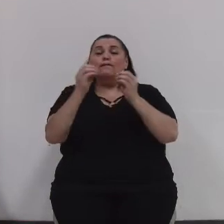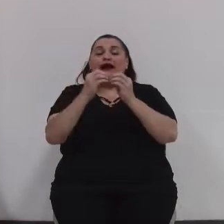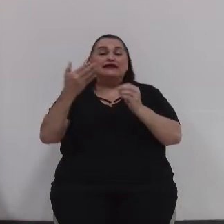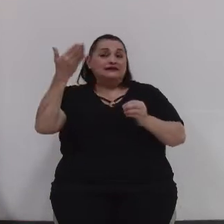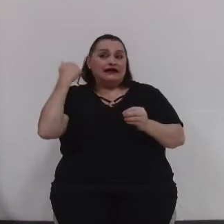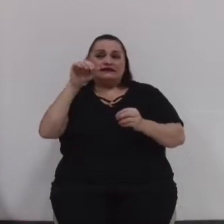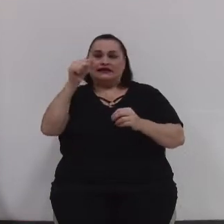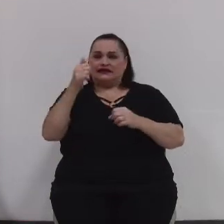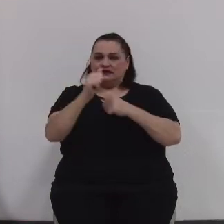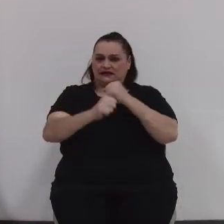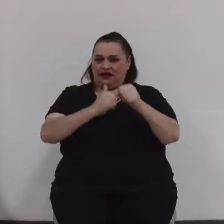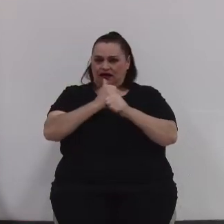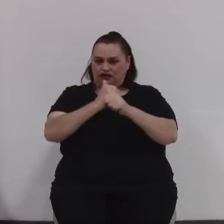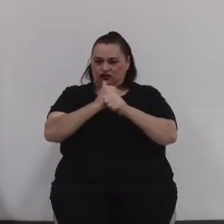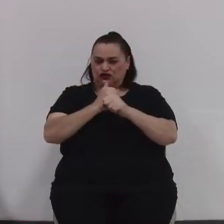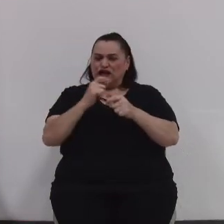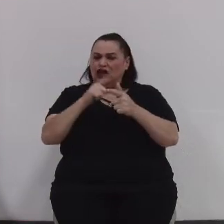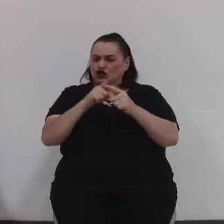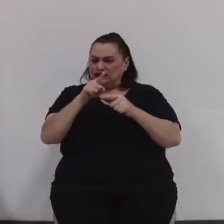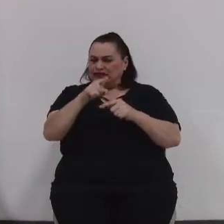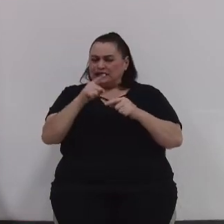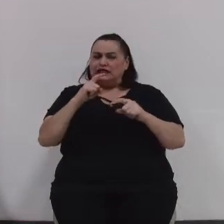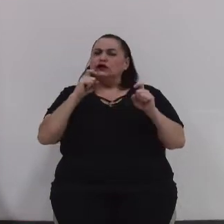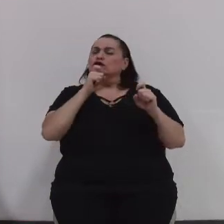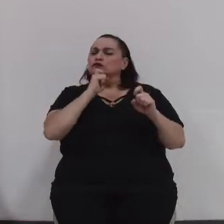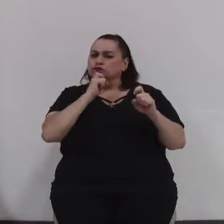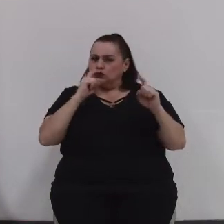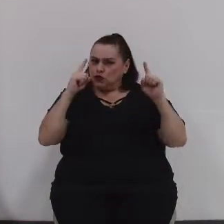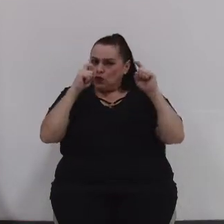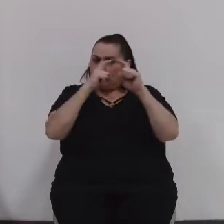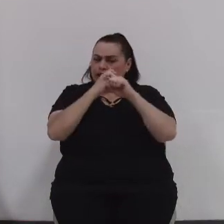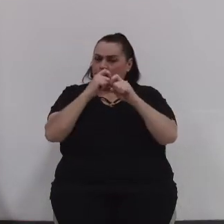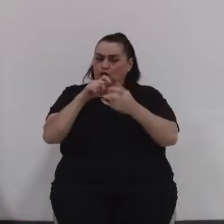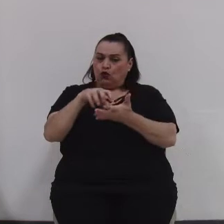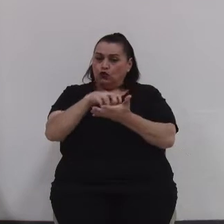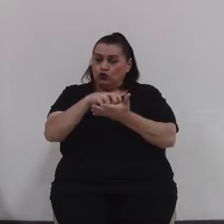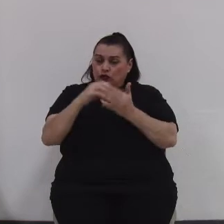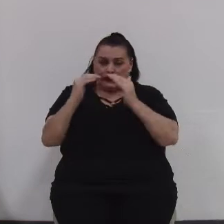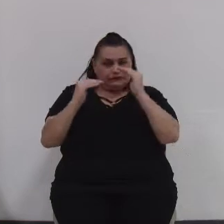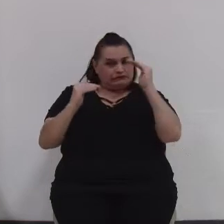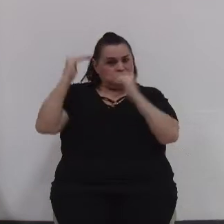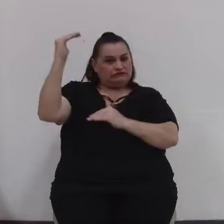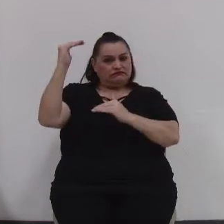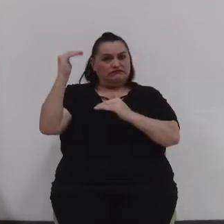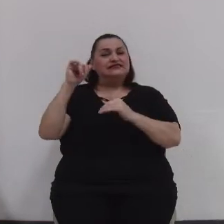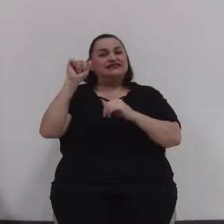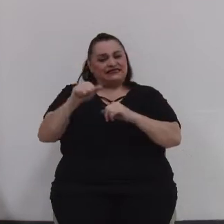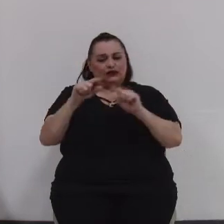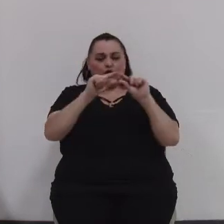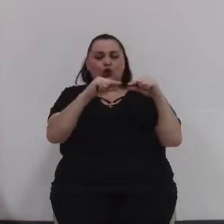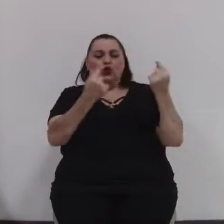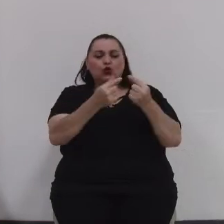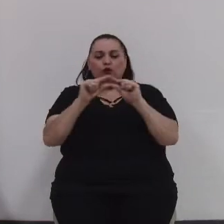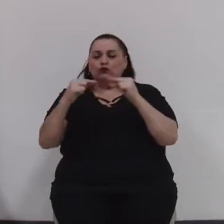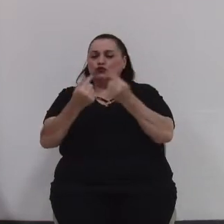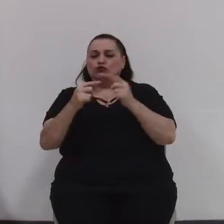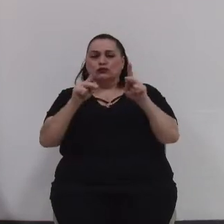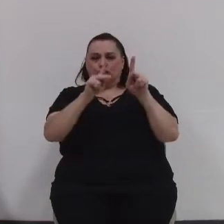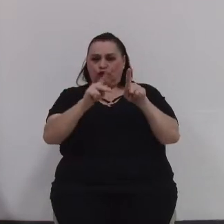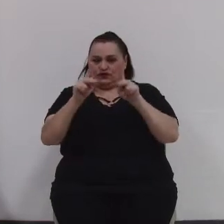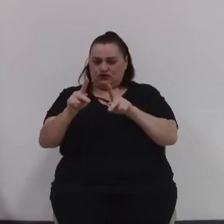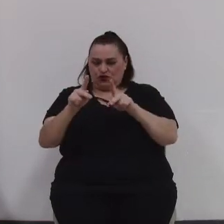década. Navegar en este complejo de incertidumbre se complejiza por la alta desigualdad y privaciones que sufren grupos de población,